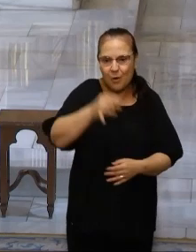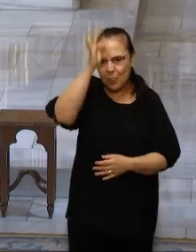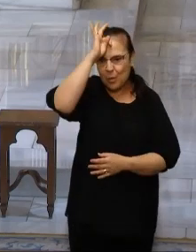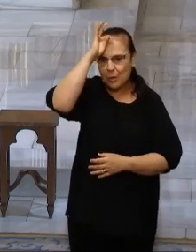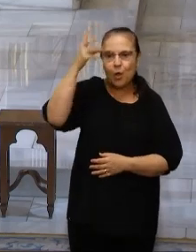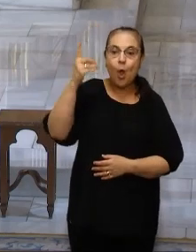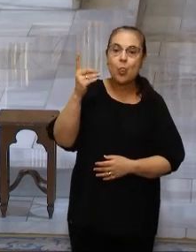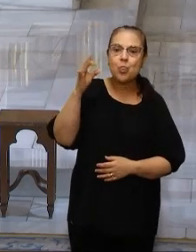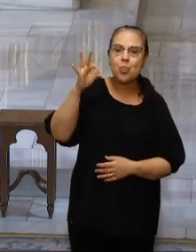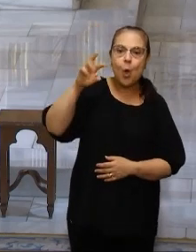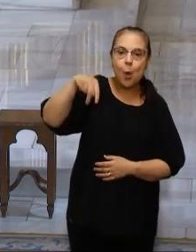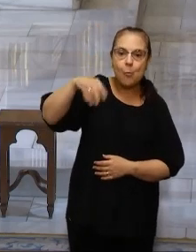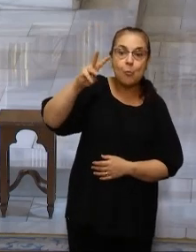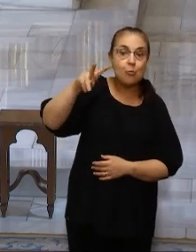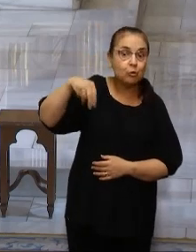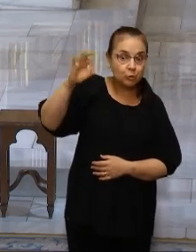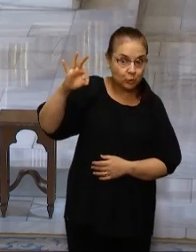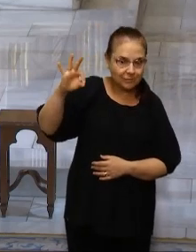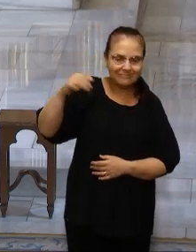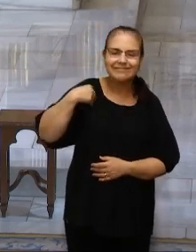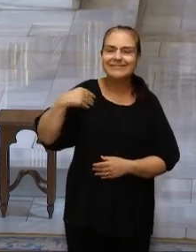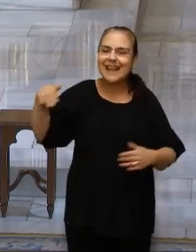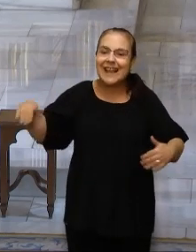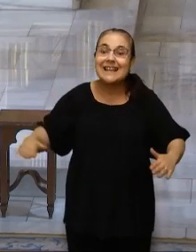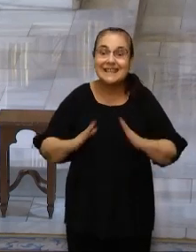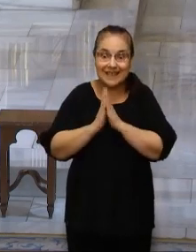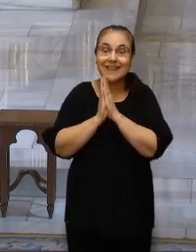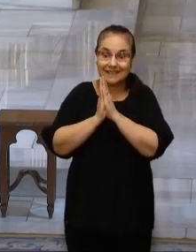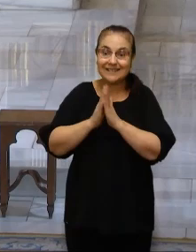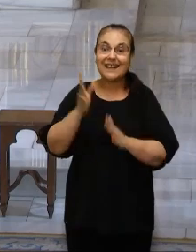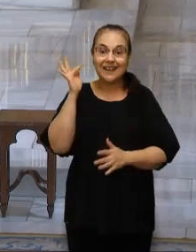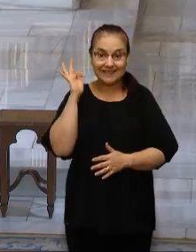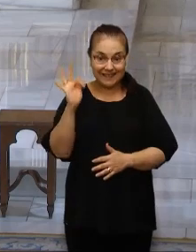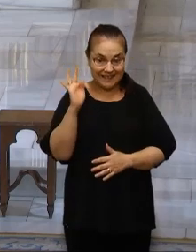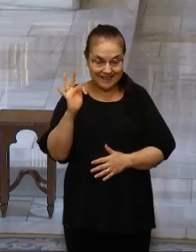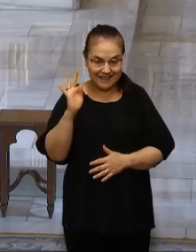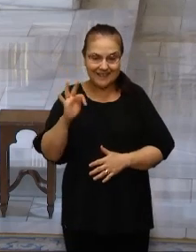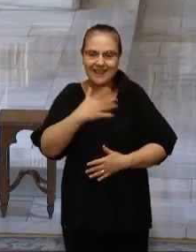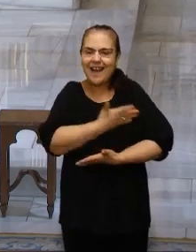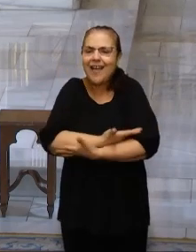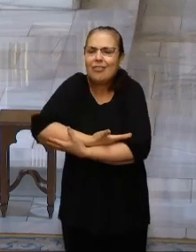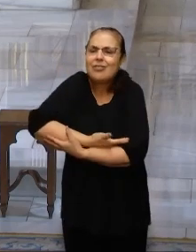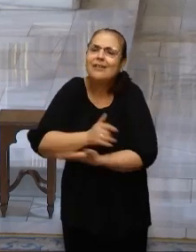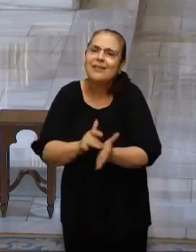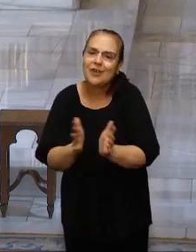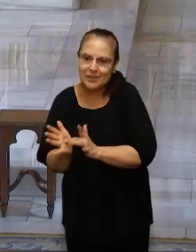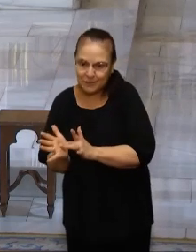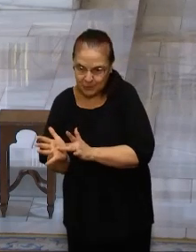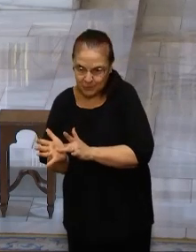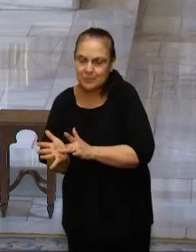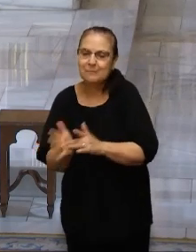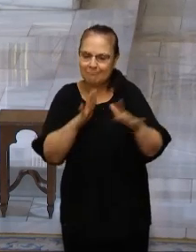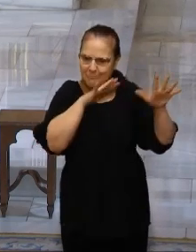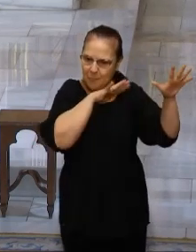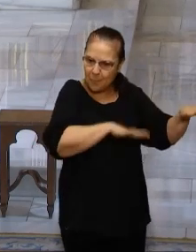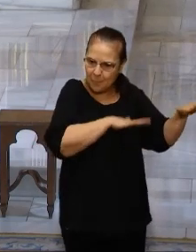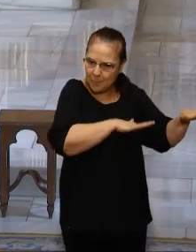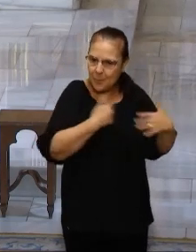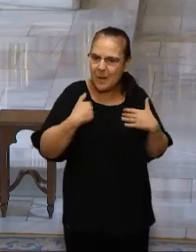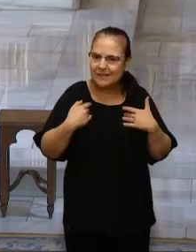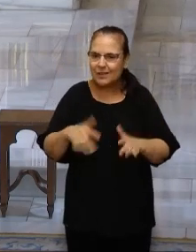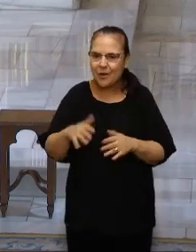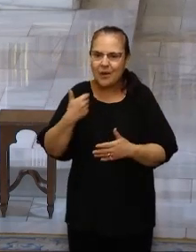Misiones. Estamos en este mes de Santa Teresita del Niño Jesús, que es la patrona de las misiones, y hemos invitado, como hacemos en todas las